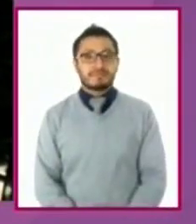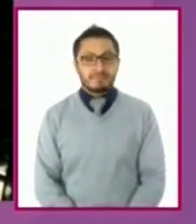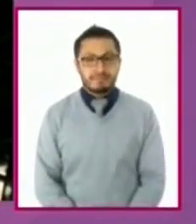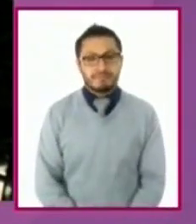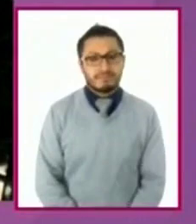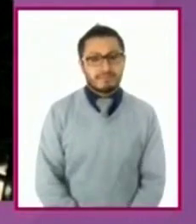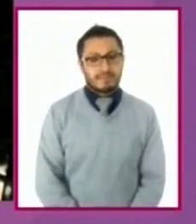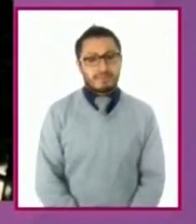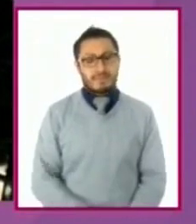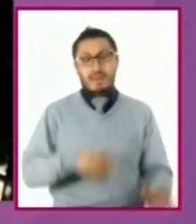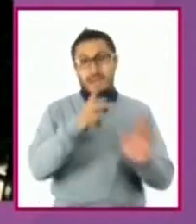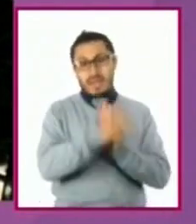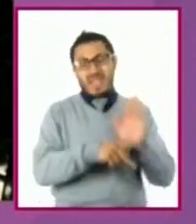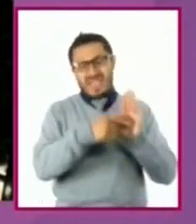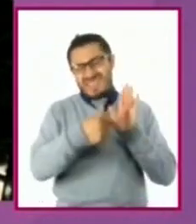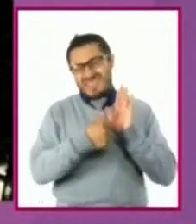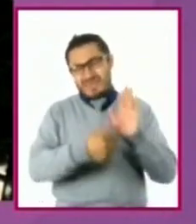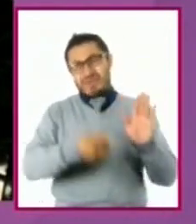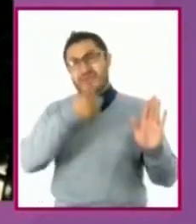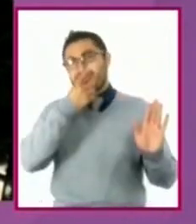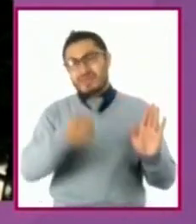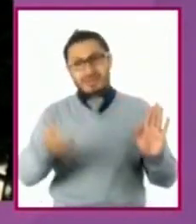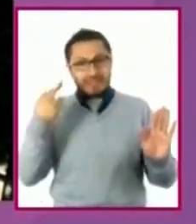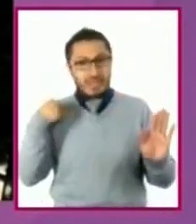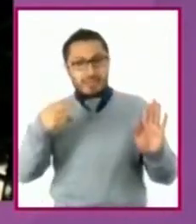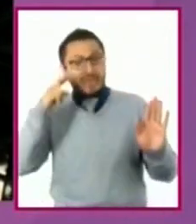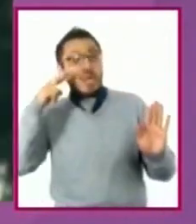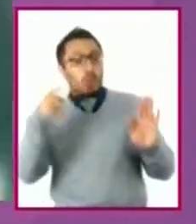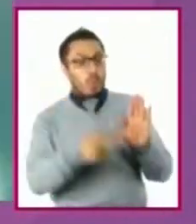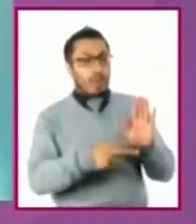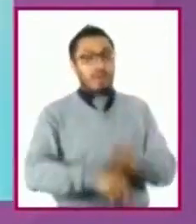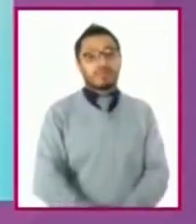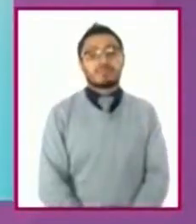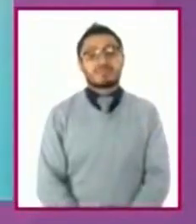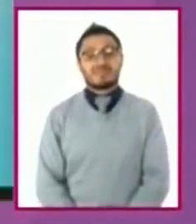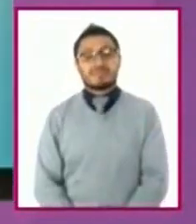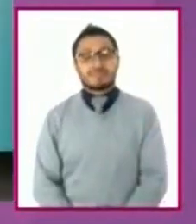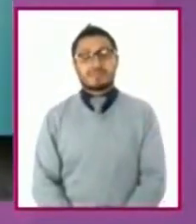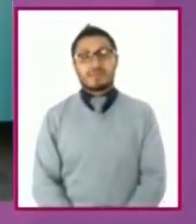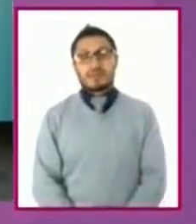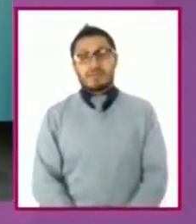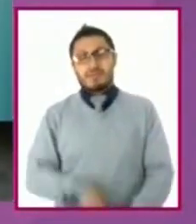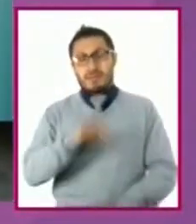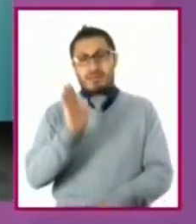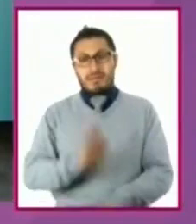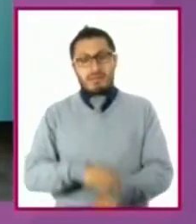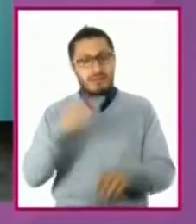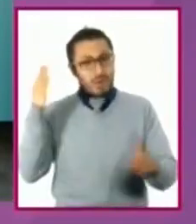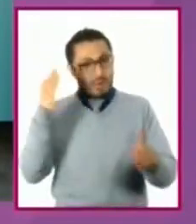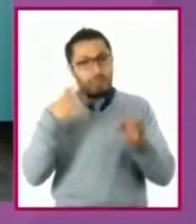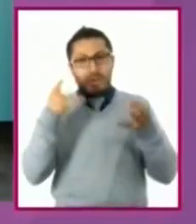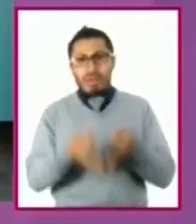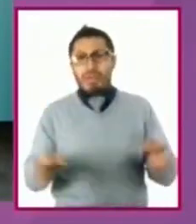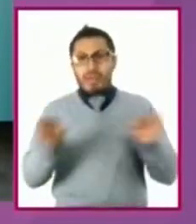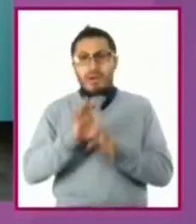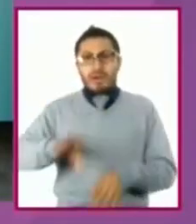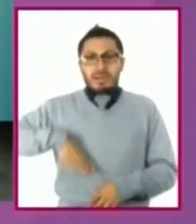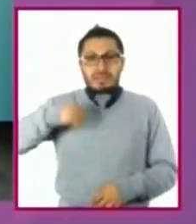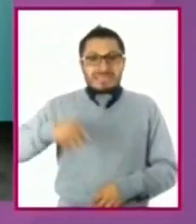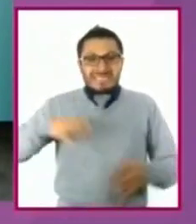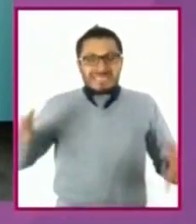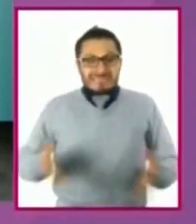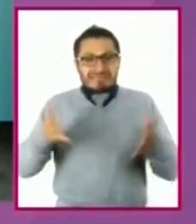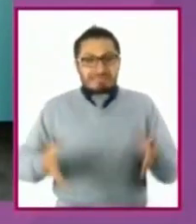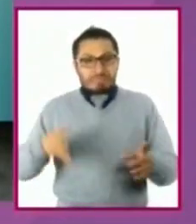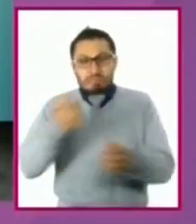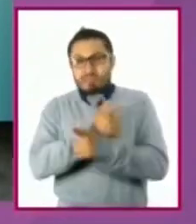Este es el video que nos pidió el profesor que viéramos para la clase de mañana. Uno de los principales logros en la lucha por la libertad fue la redacción